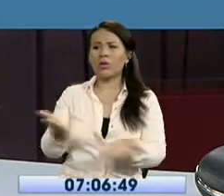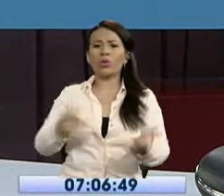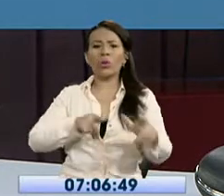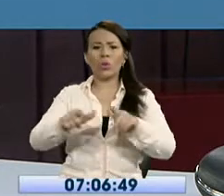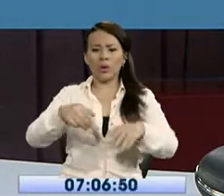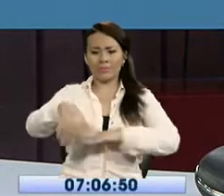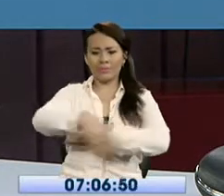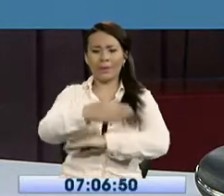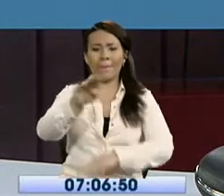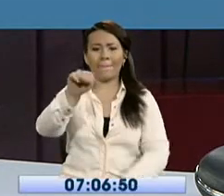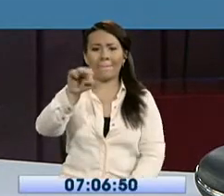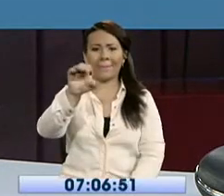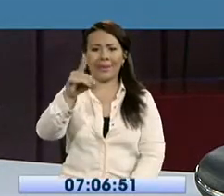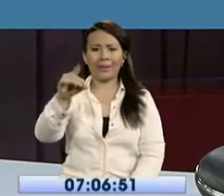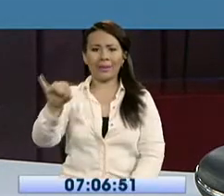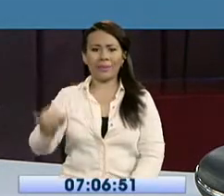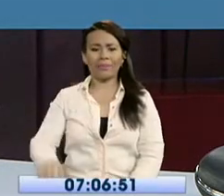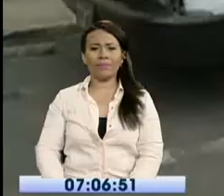Mena.